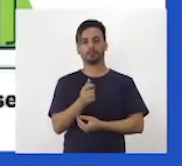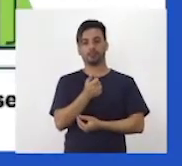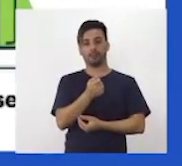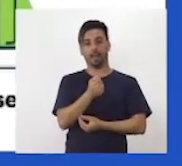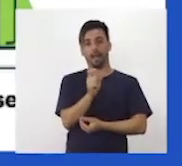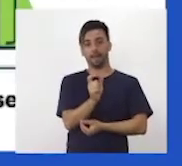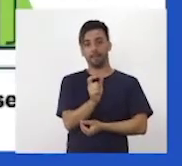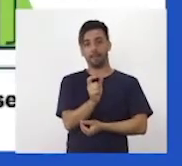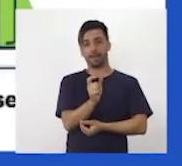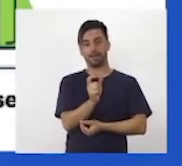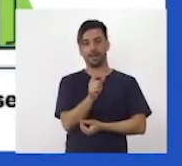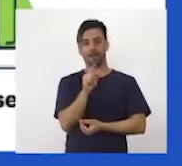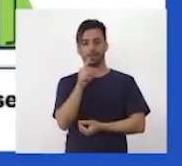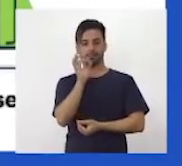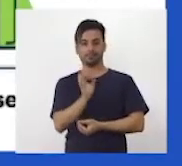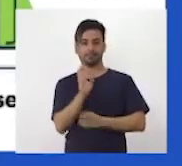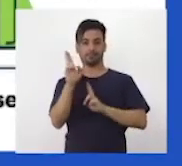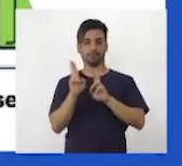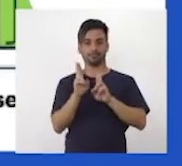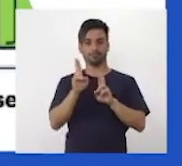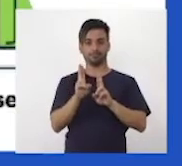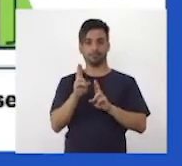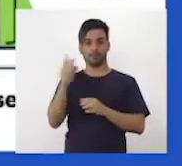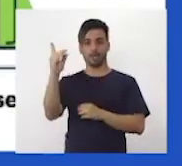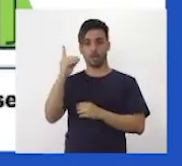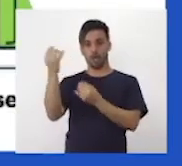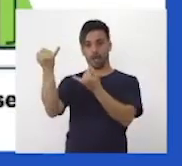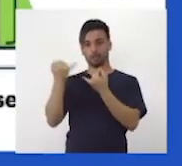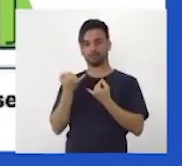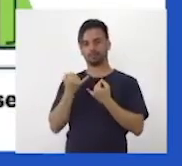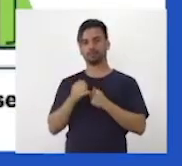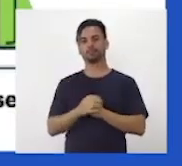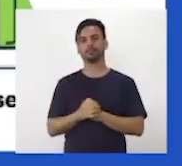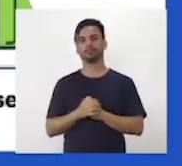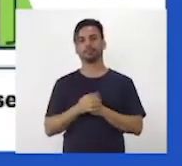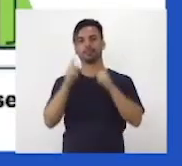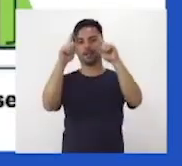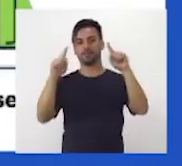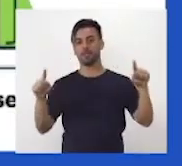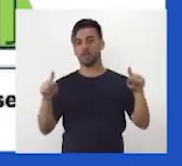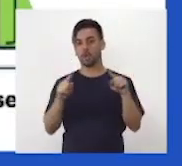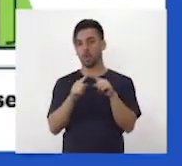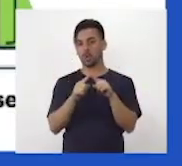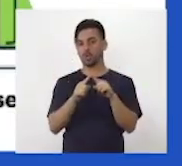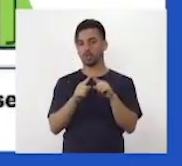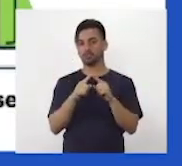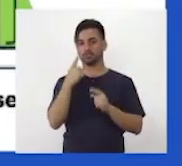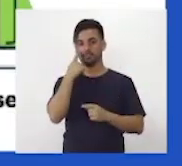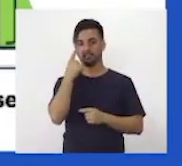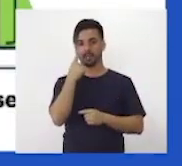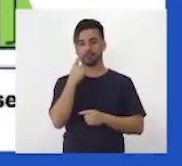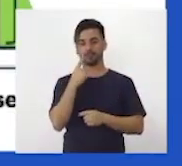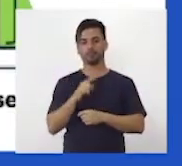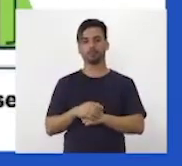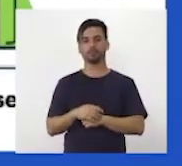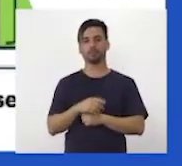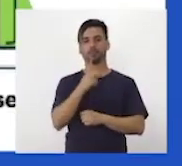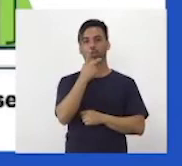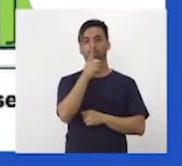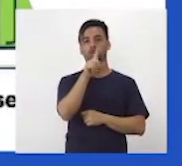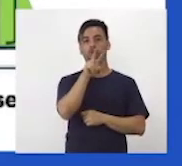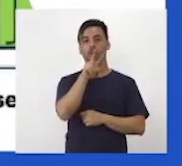hemos designado en nuestros datos que están en la figura de análisis. Ahí te percatas que